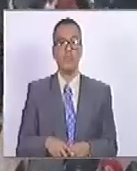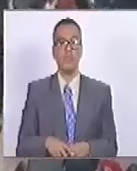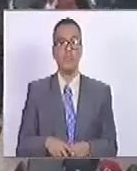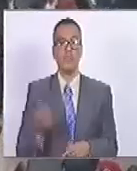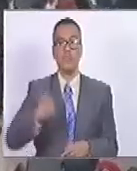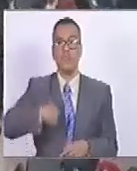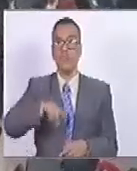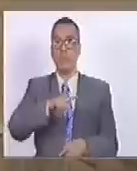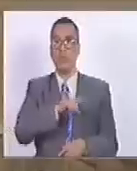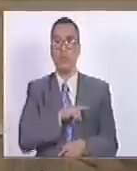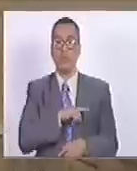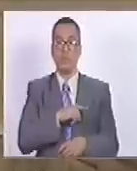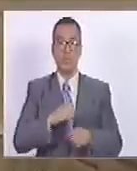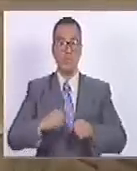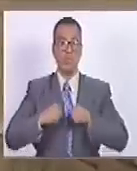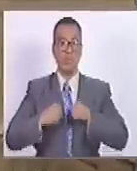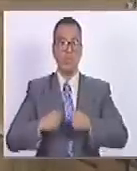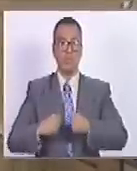Nosotros somos aguerridos,